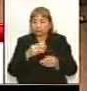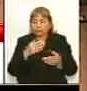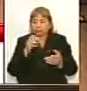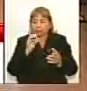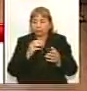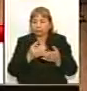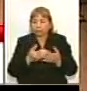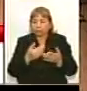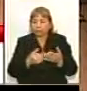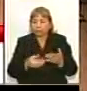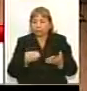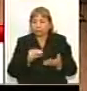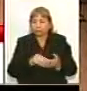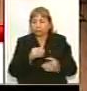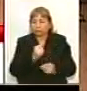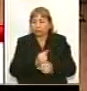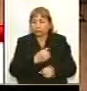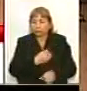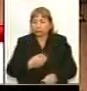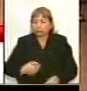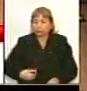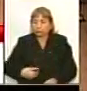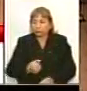que lo inviten al ministro de Trabajo.